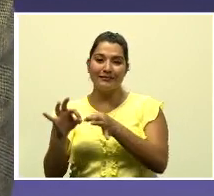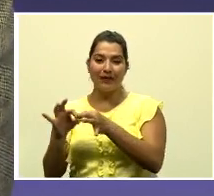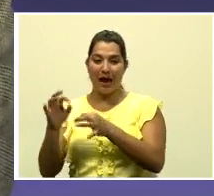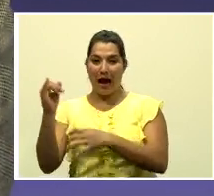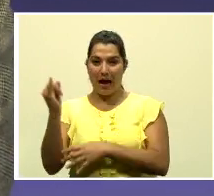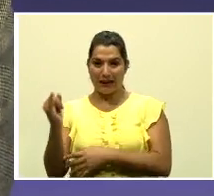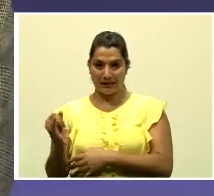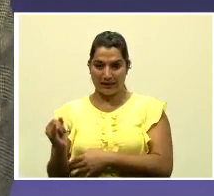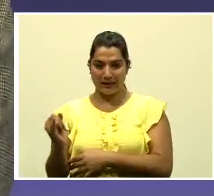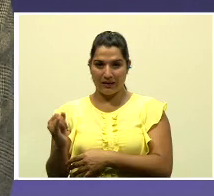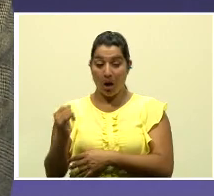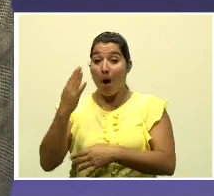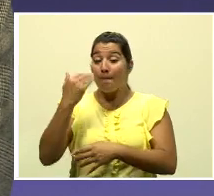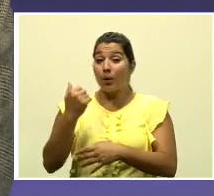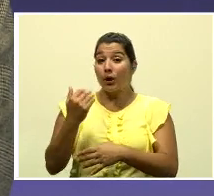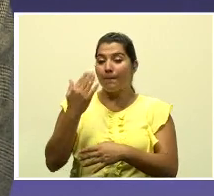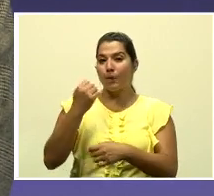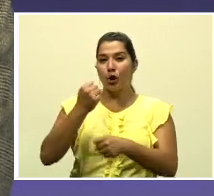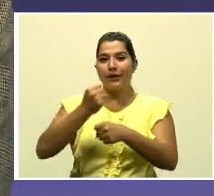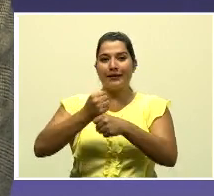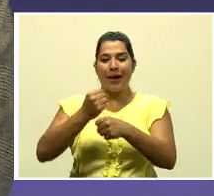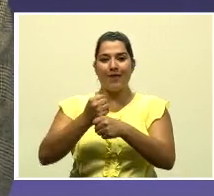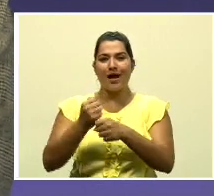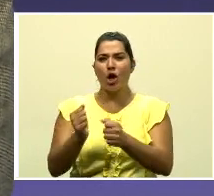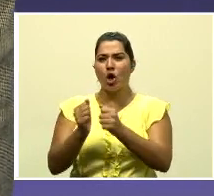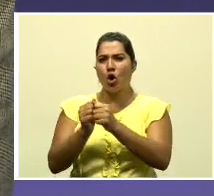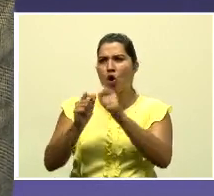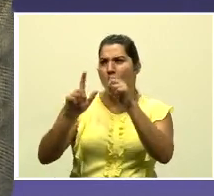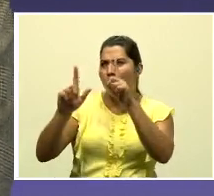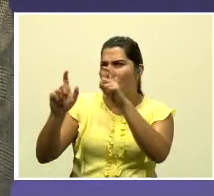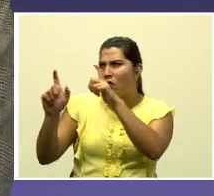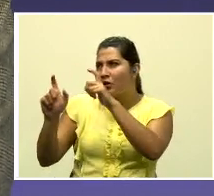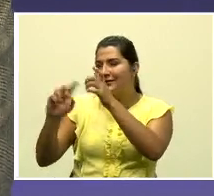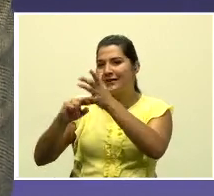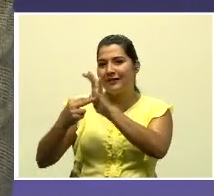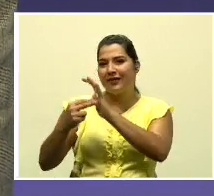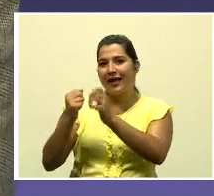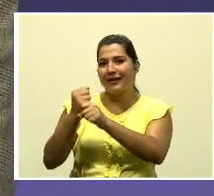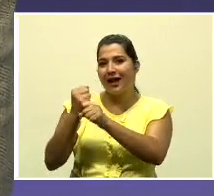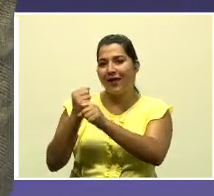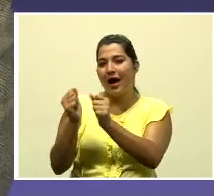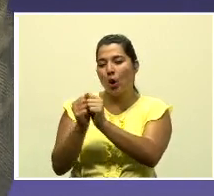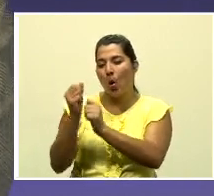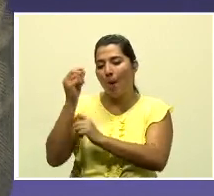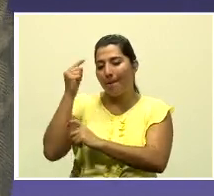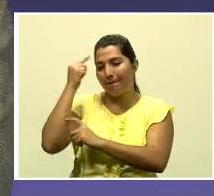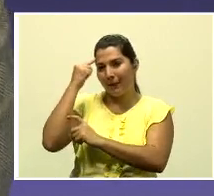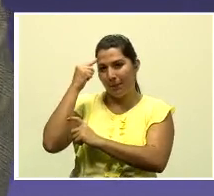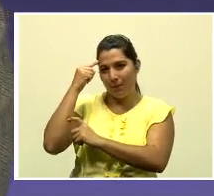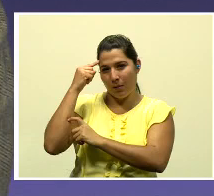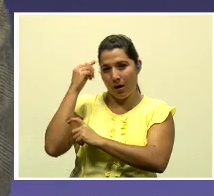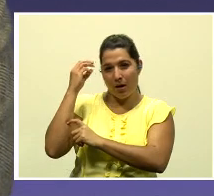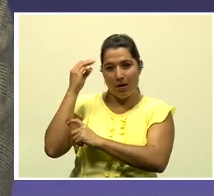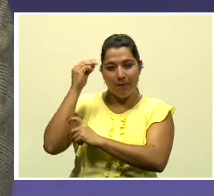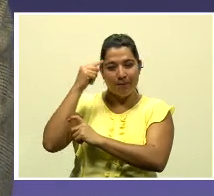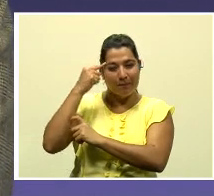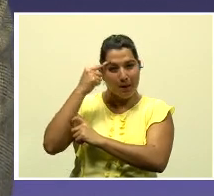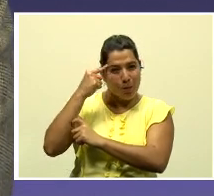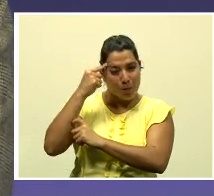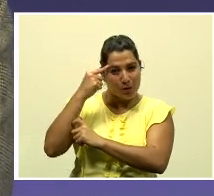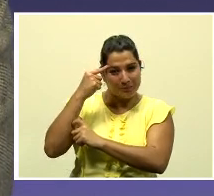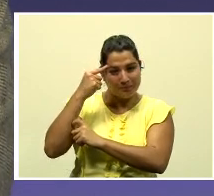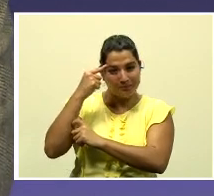Porque trabajar con la fotografía es trabajar con la memoria, y hay muchas maneras de trabajar con la memoria